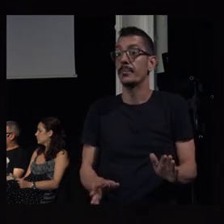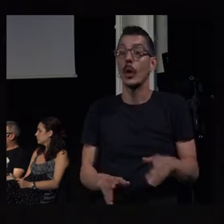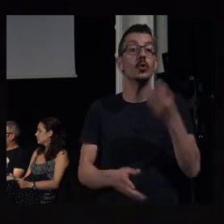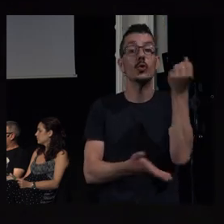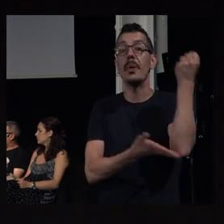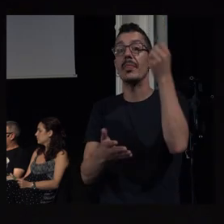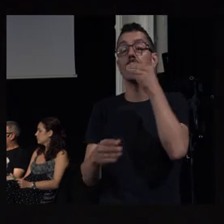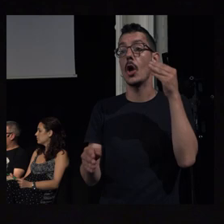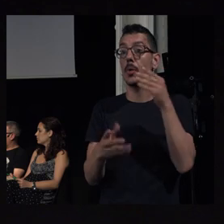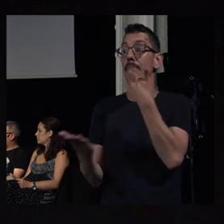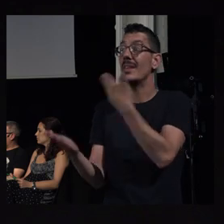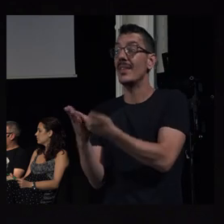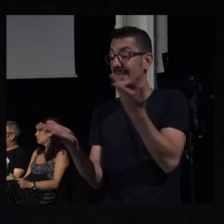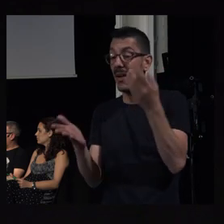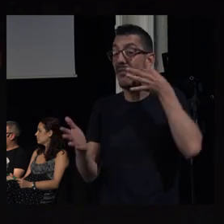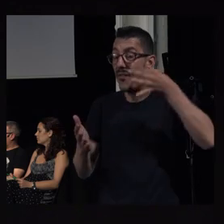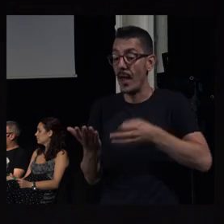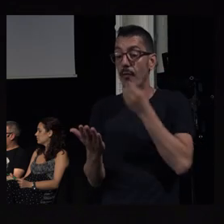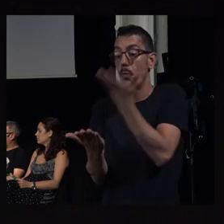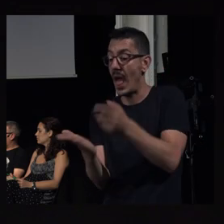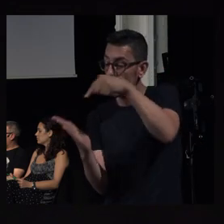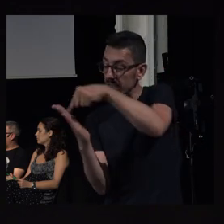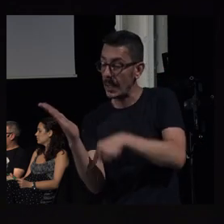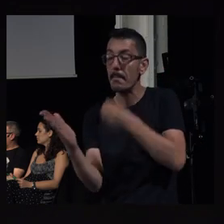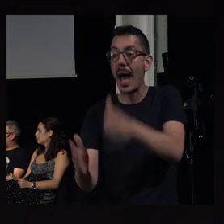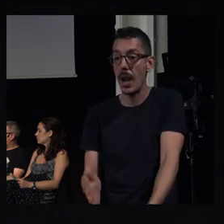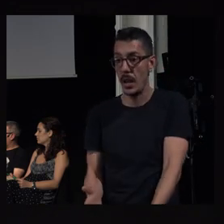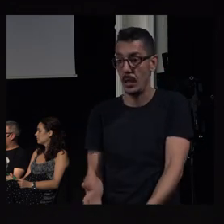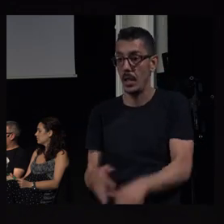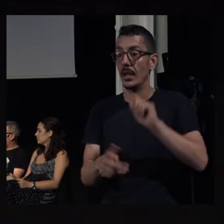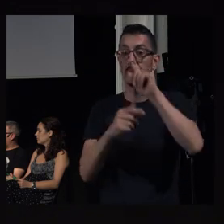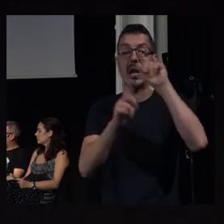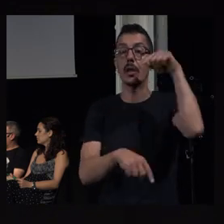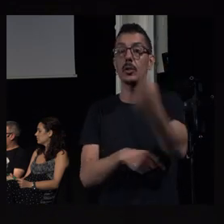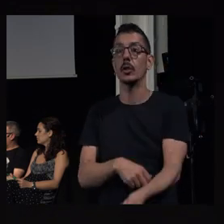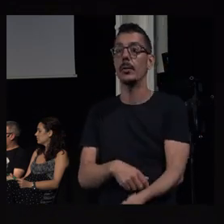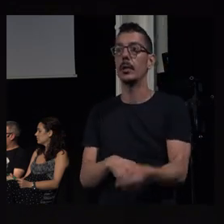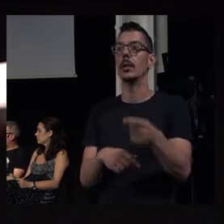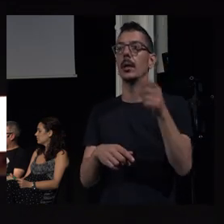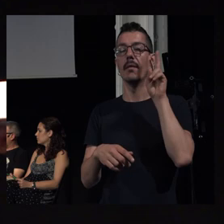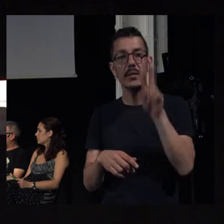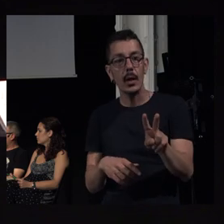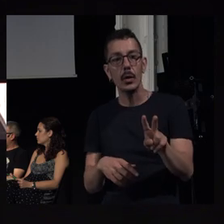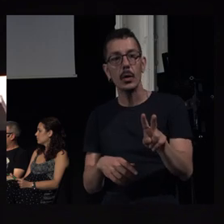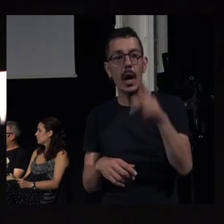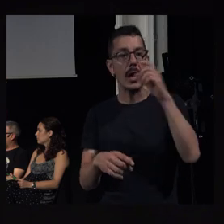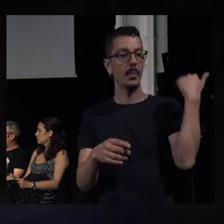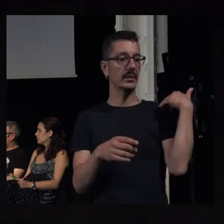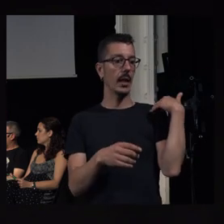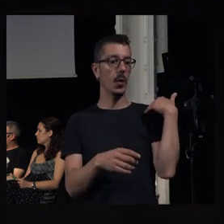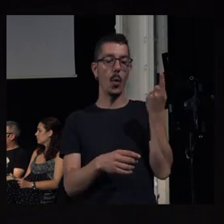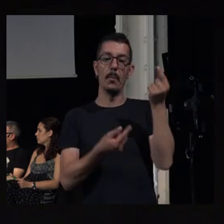hecha, cuando les trabajo con ellas, el siguiente año tienen el triple del presupuesto del que tenían el año